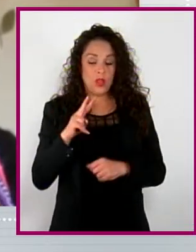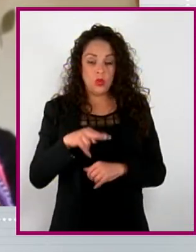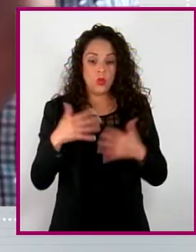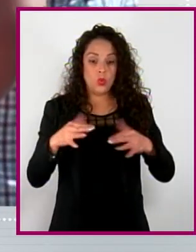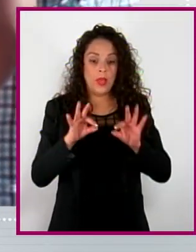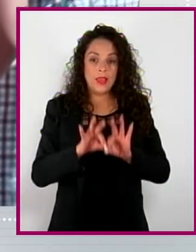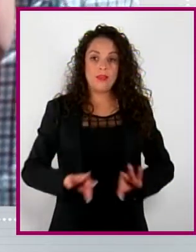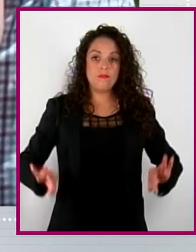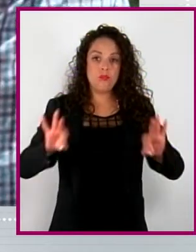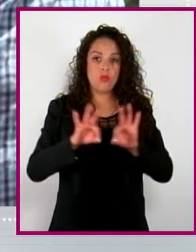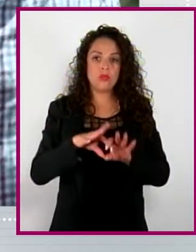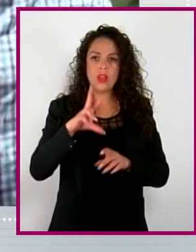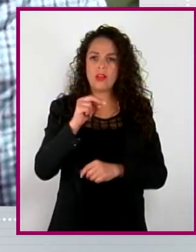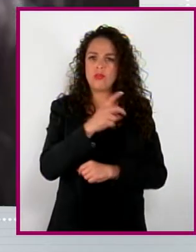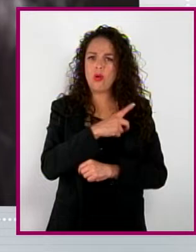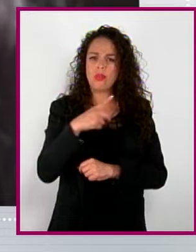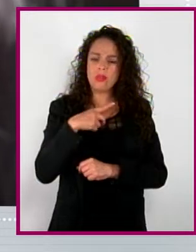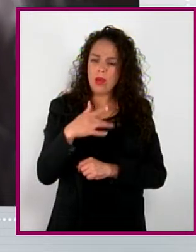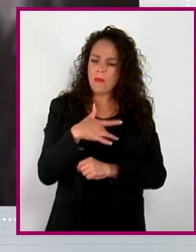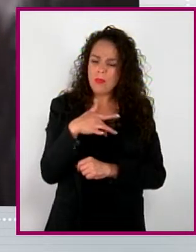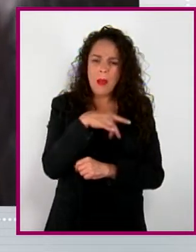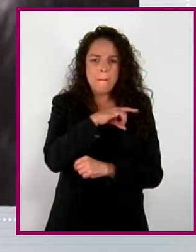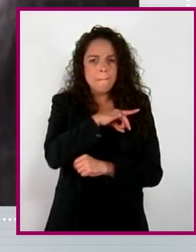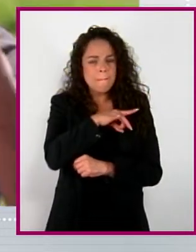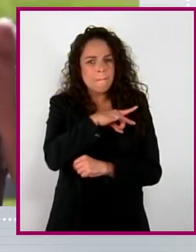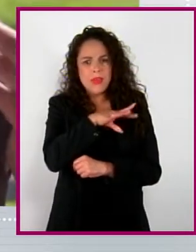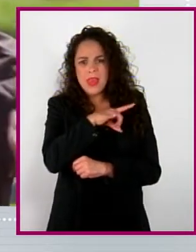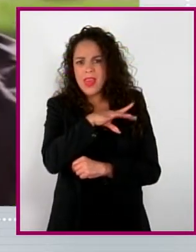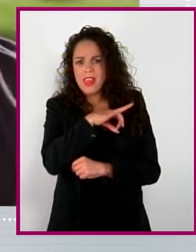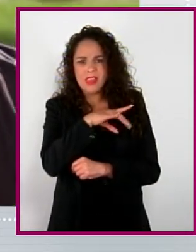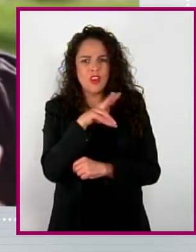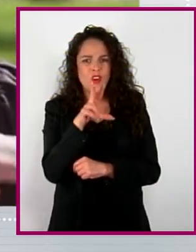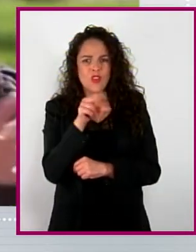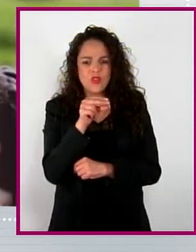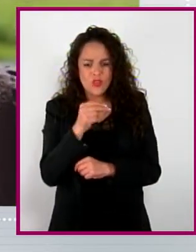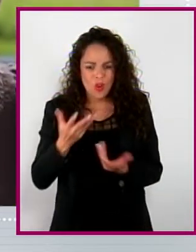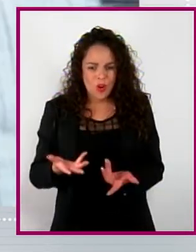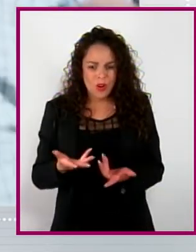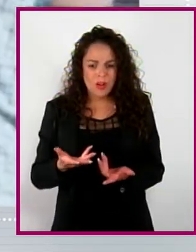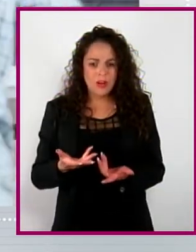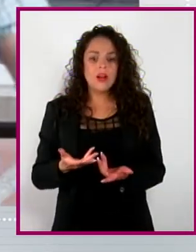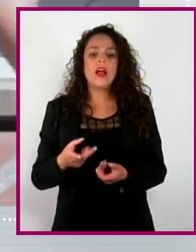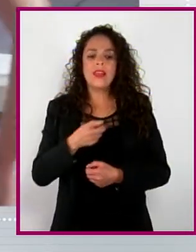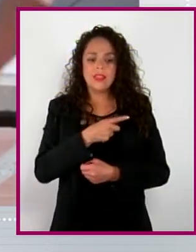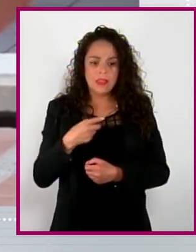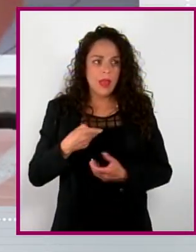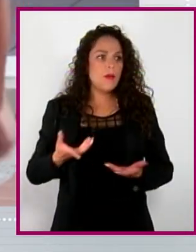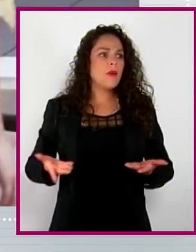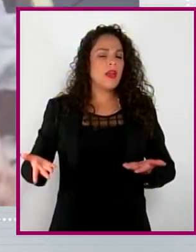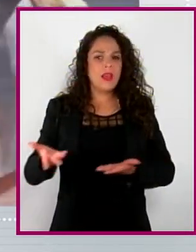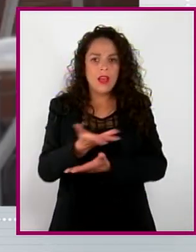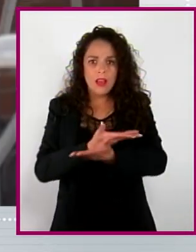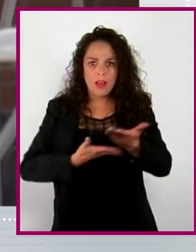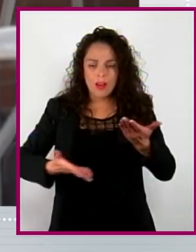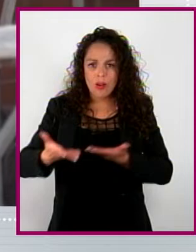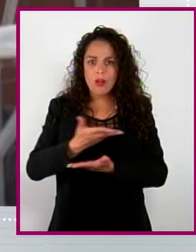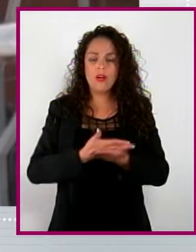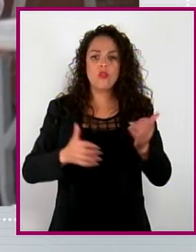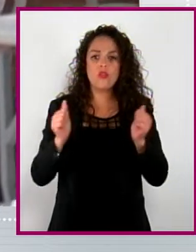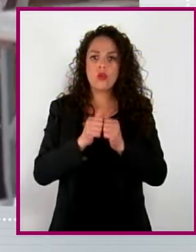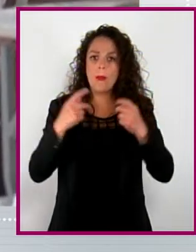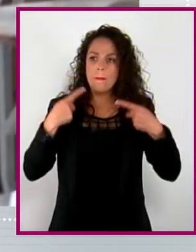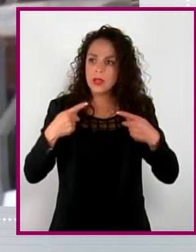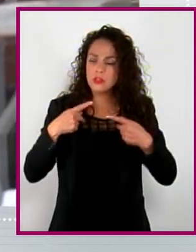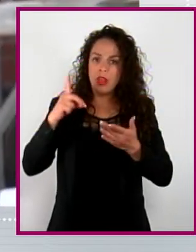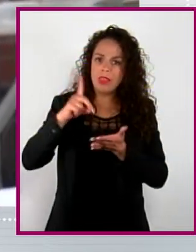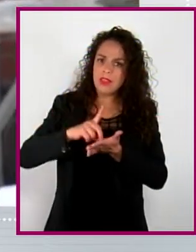perder el miedo y acercarse a convivir con las personas con discapacidad y